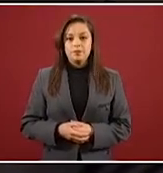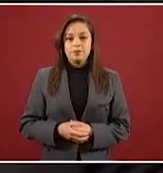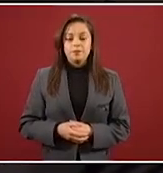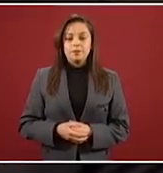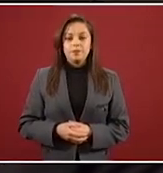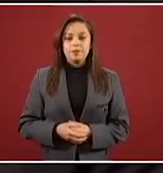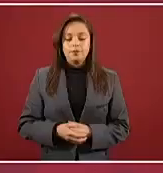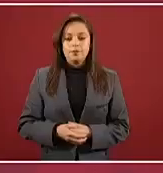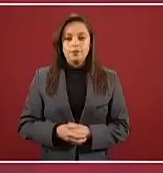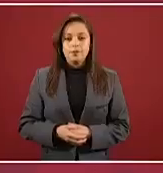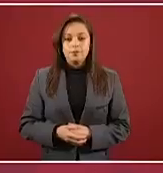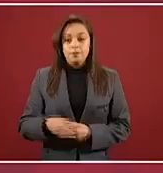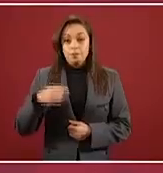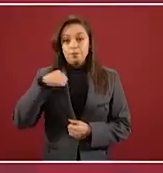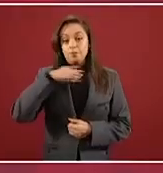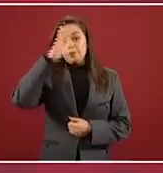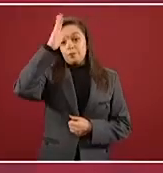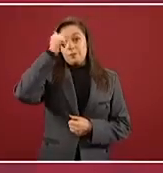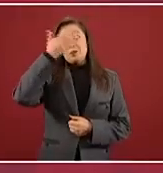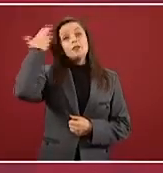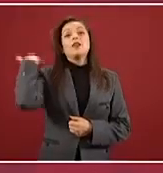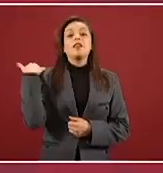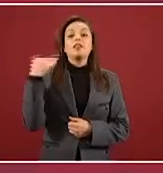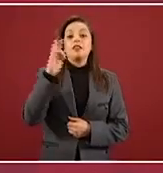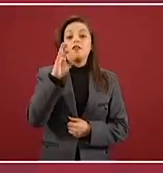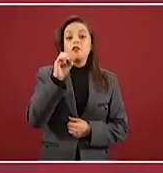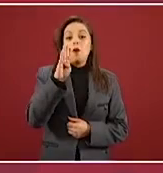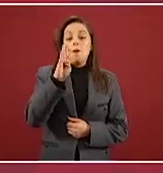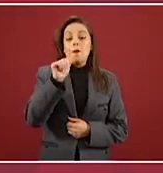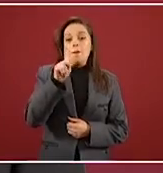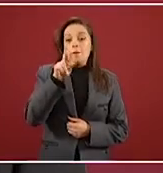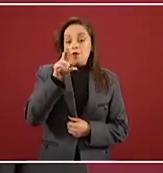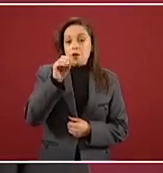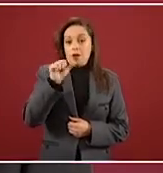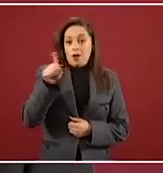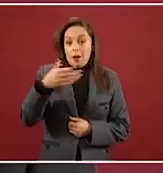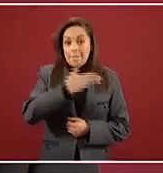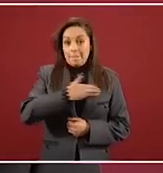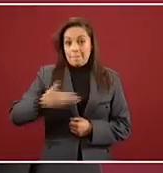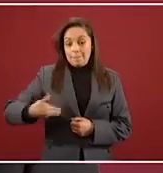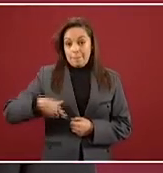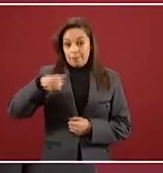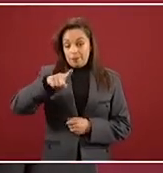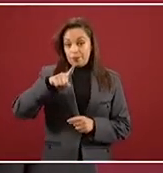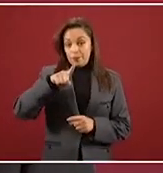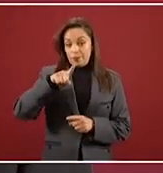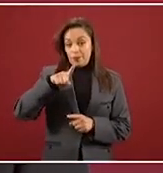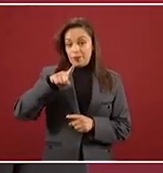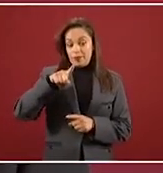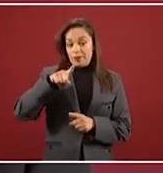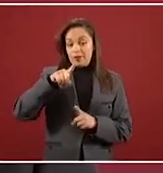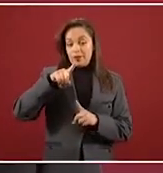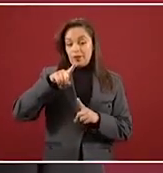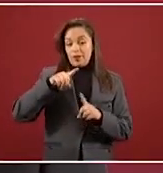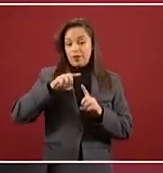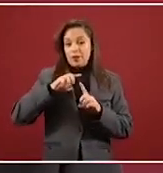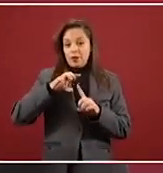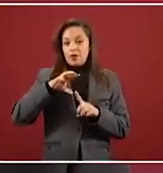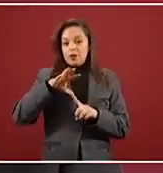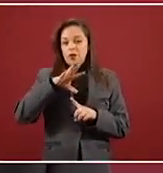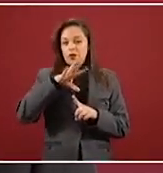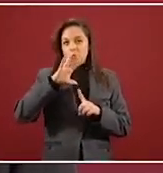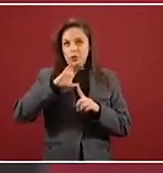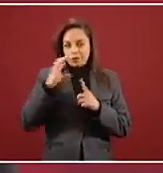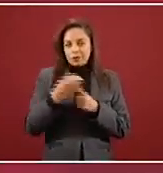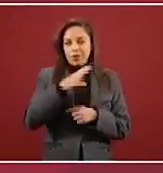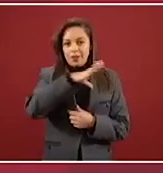cuando el FOAPROA, el presidente del Consejo Coordinador Empresarial en ese entonces, que no voy a mencionar su nombre